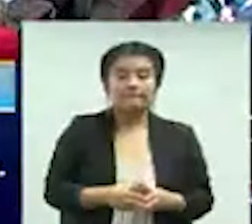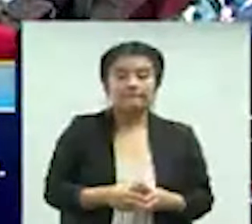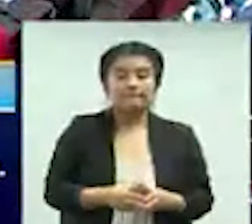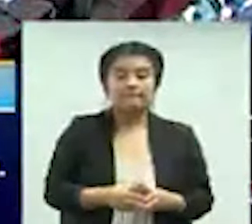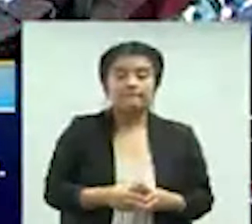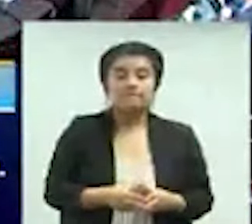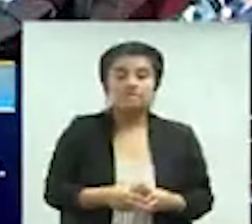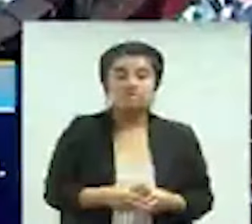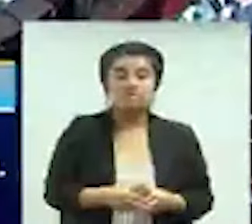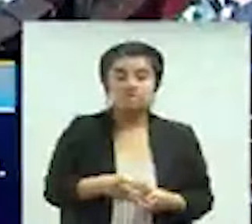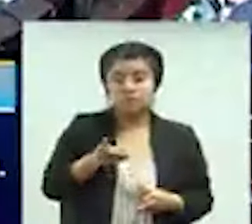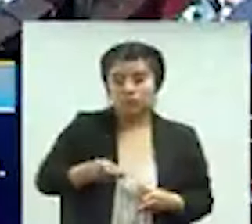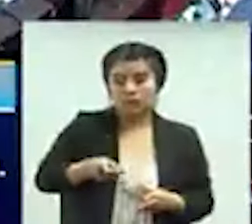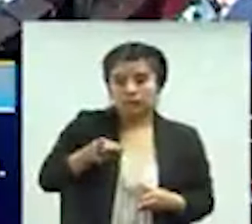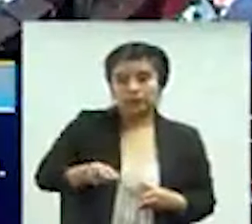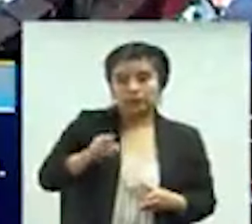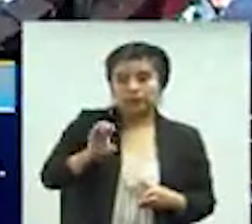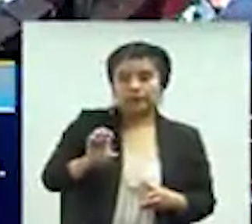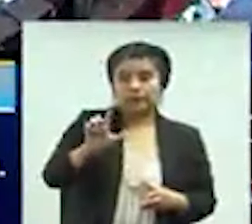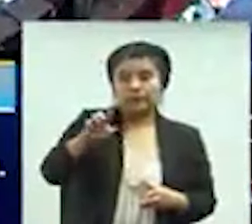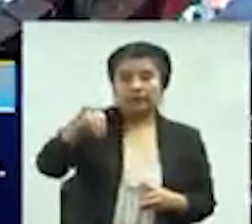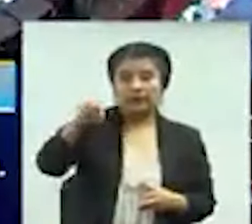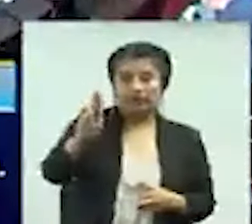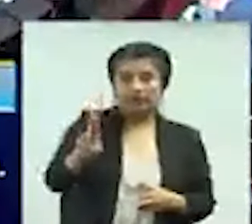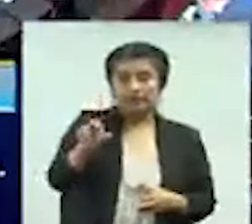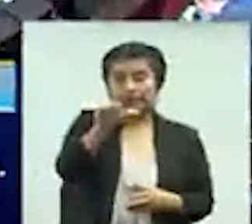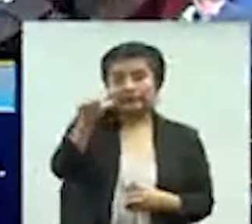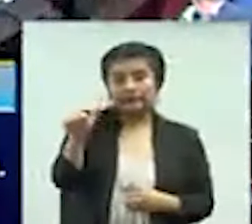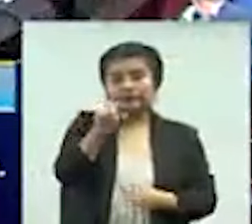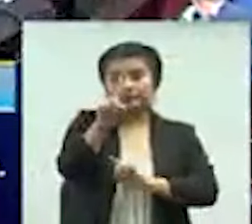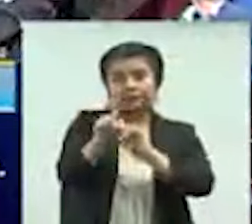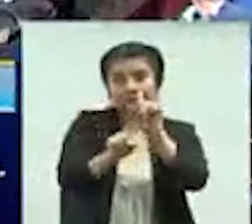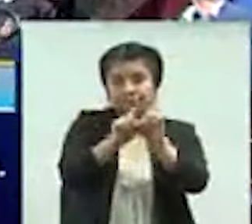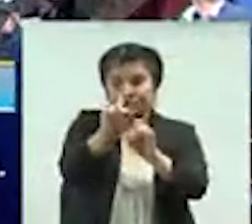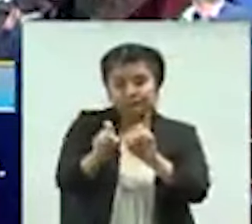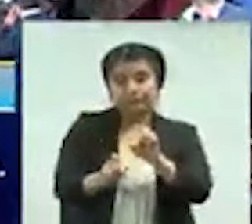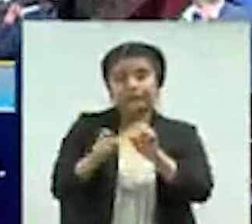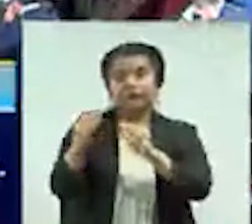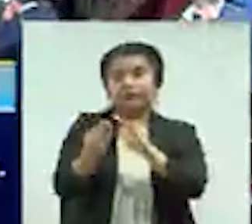Tiene la palabra el diputado Elmer Palencia para formular la siguiente pregunta básica.